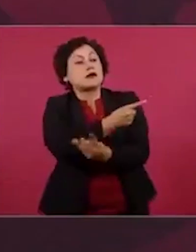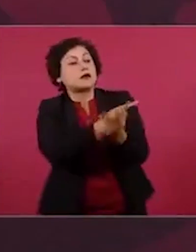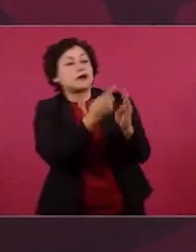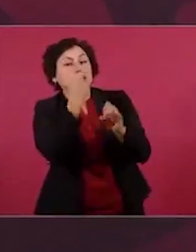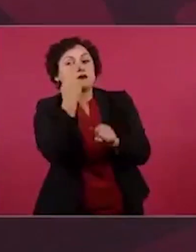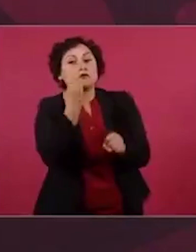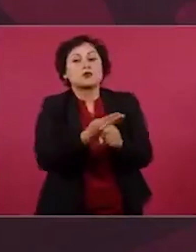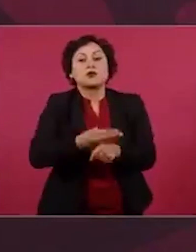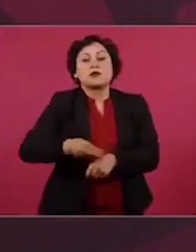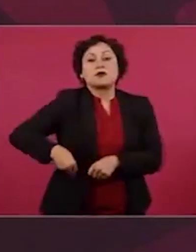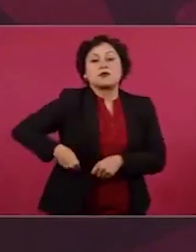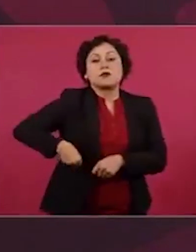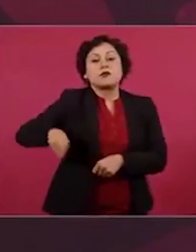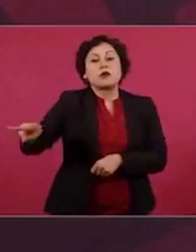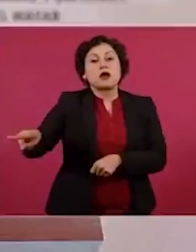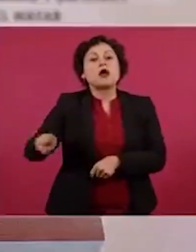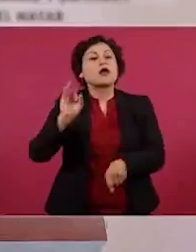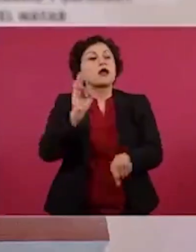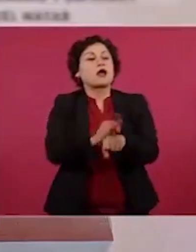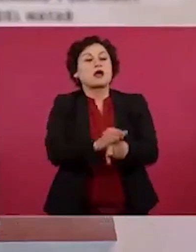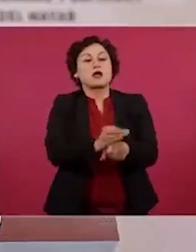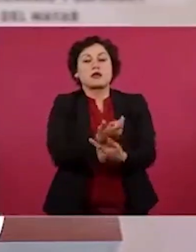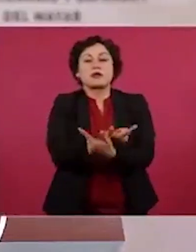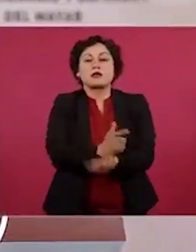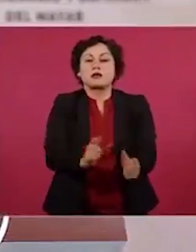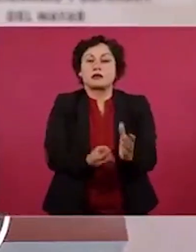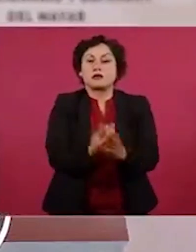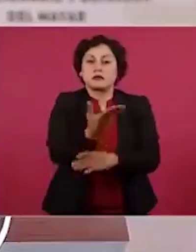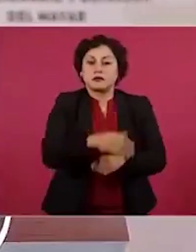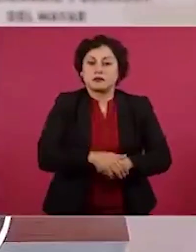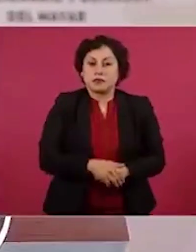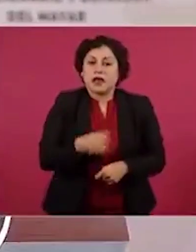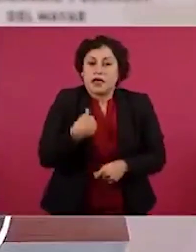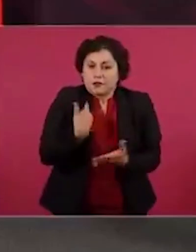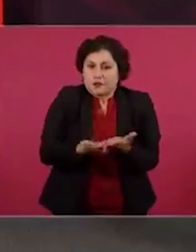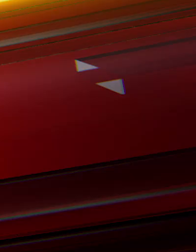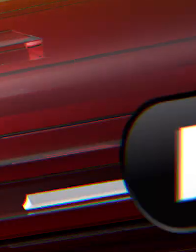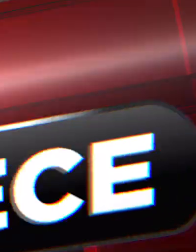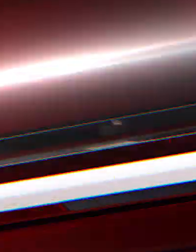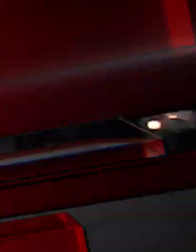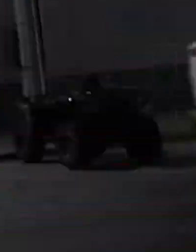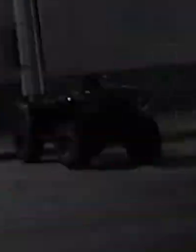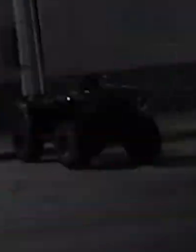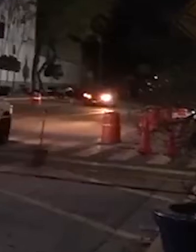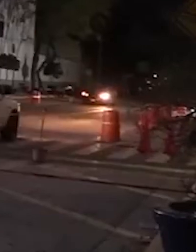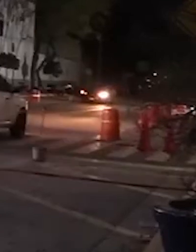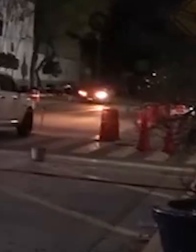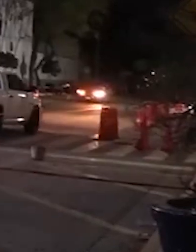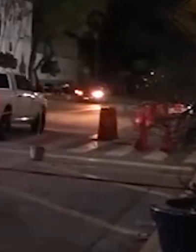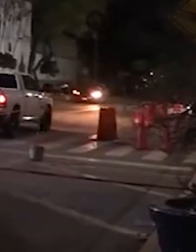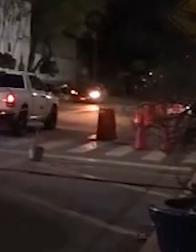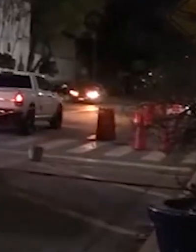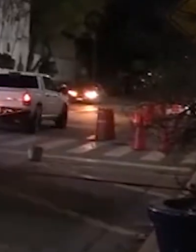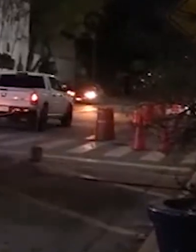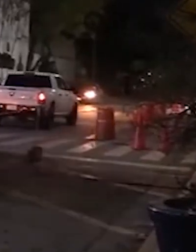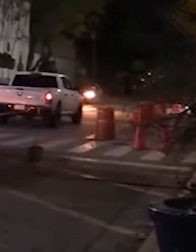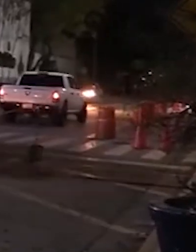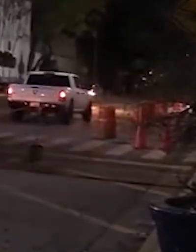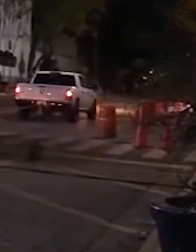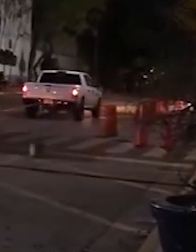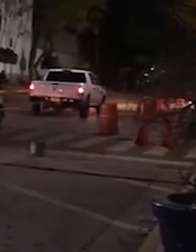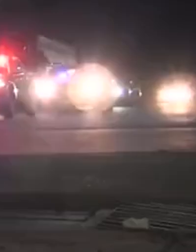presidente contesta a normalistas, aseguró que nunca reaccionará con violencia. Cae el tercer implicado